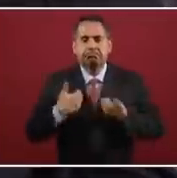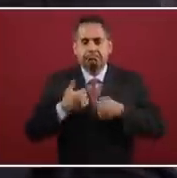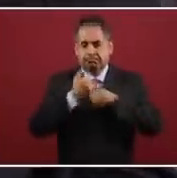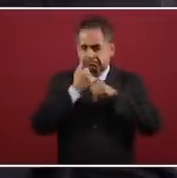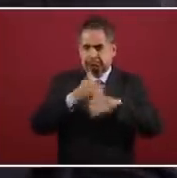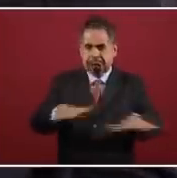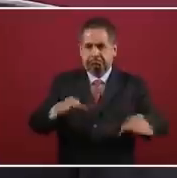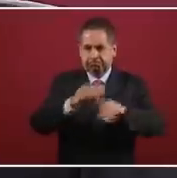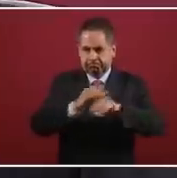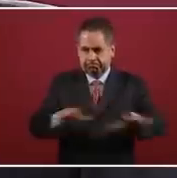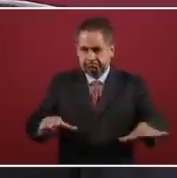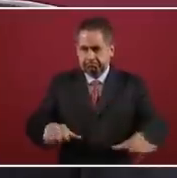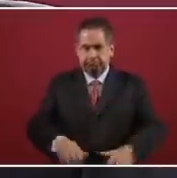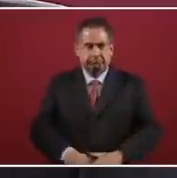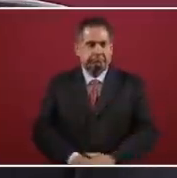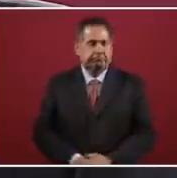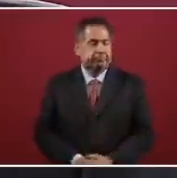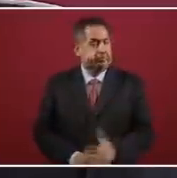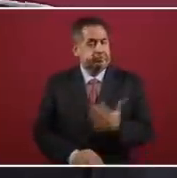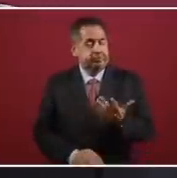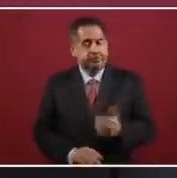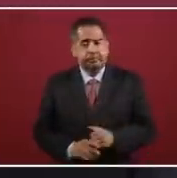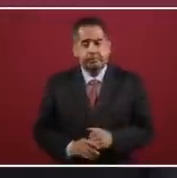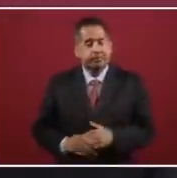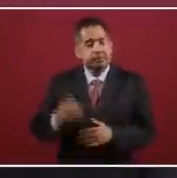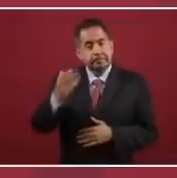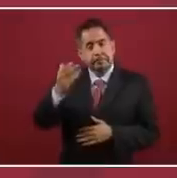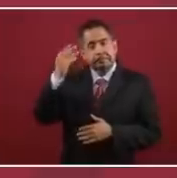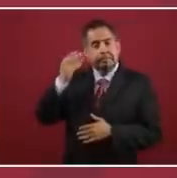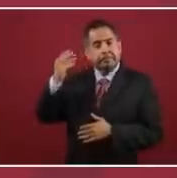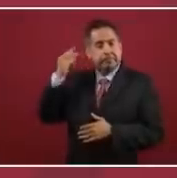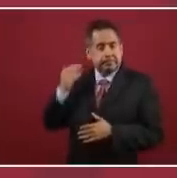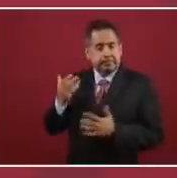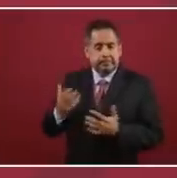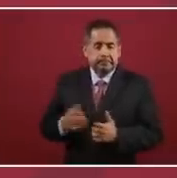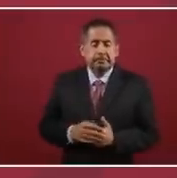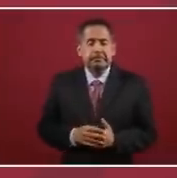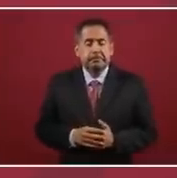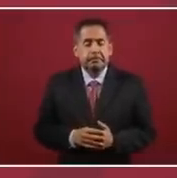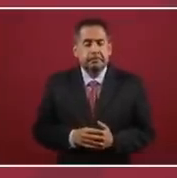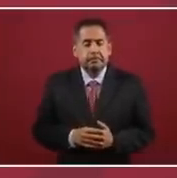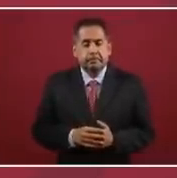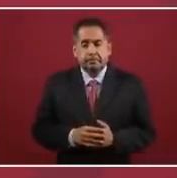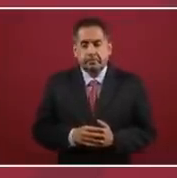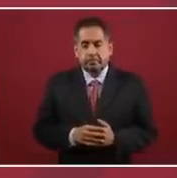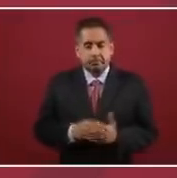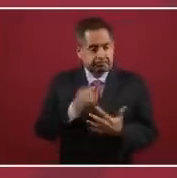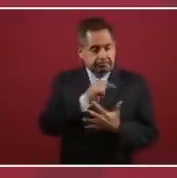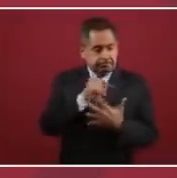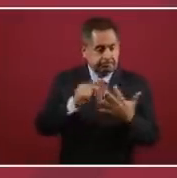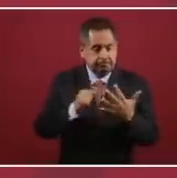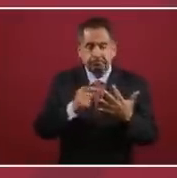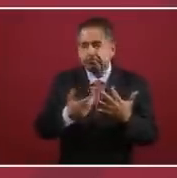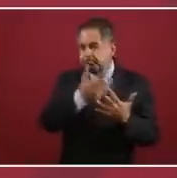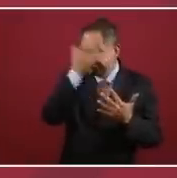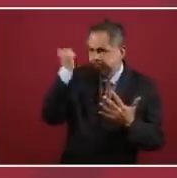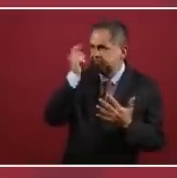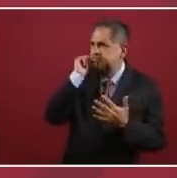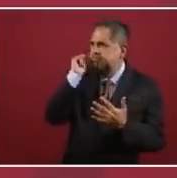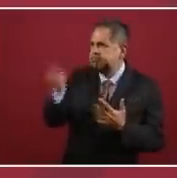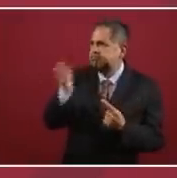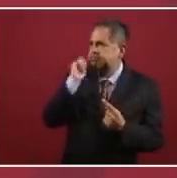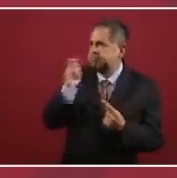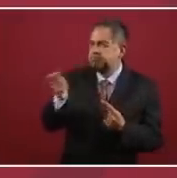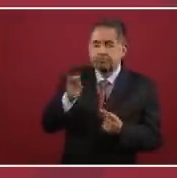informada. Porque anteriormente muchas cosas no se sabían,